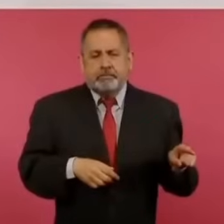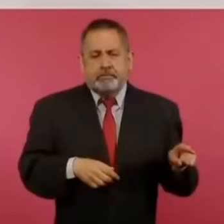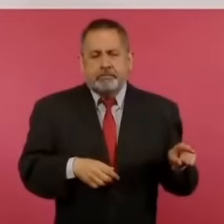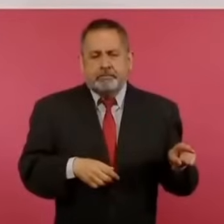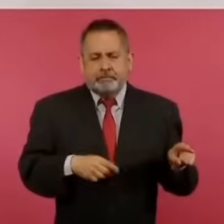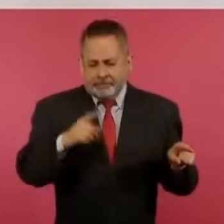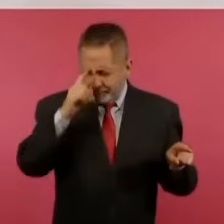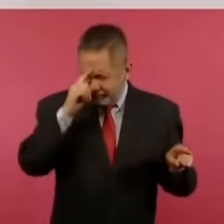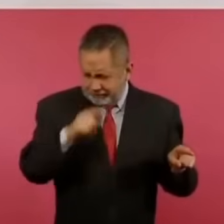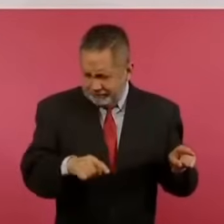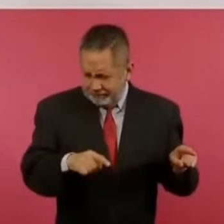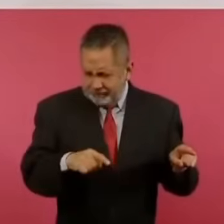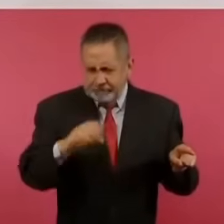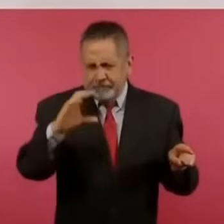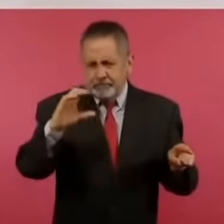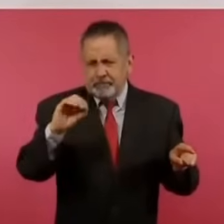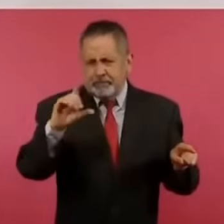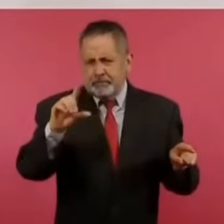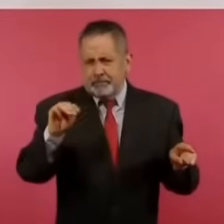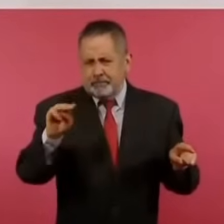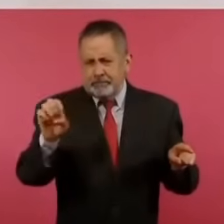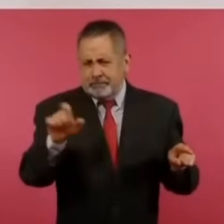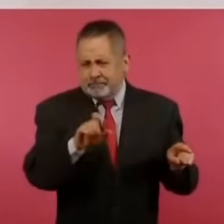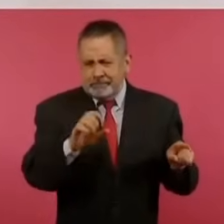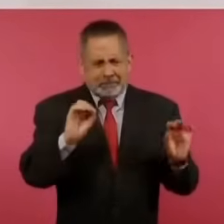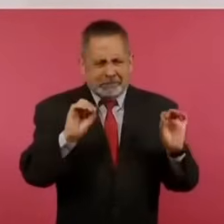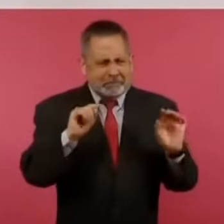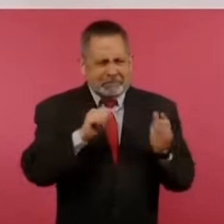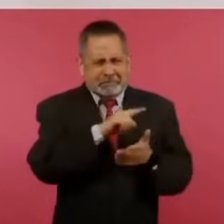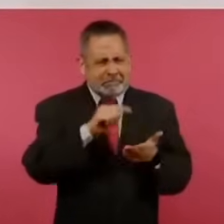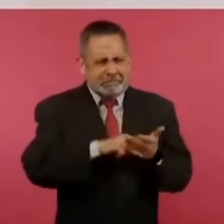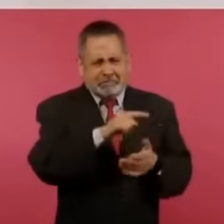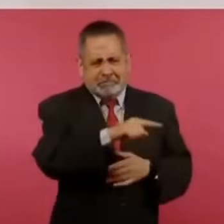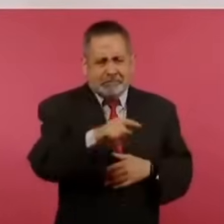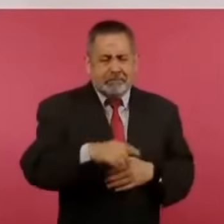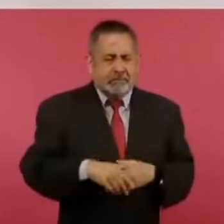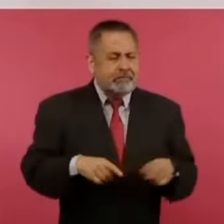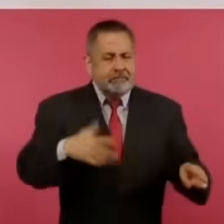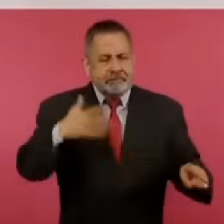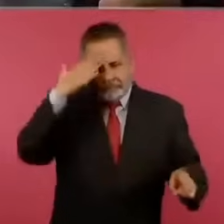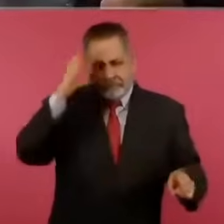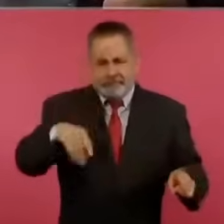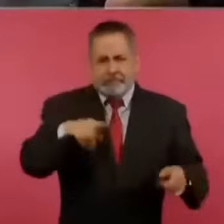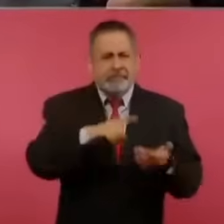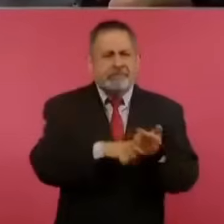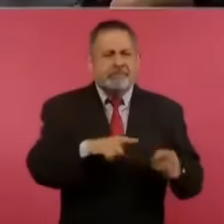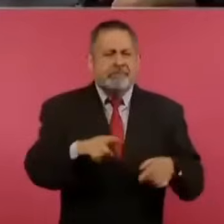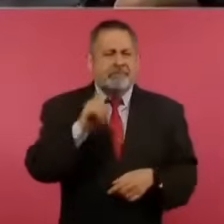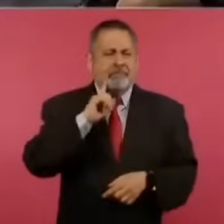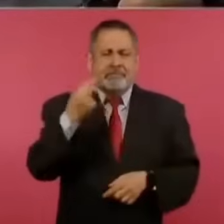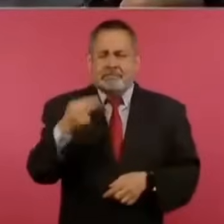creo que en el Colegio de México o en algún lugar, en donde está esta señora Casar